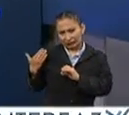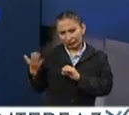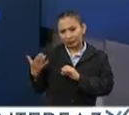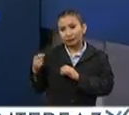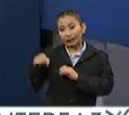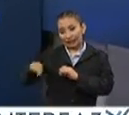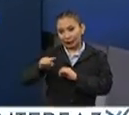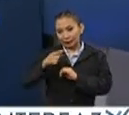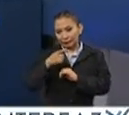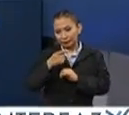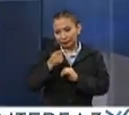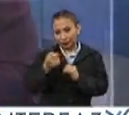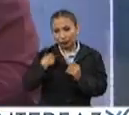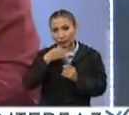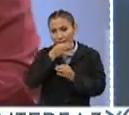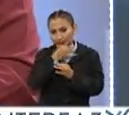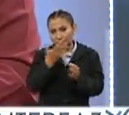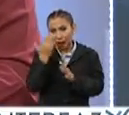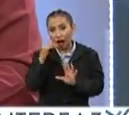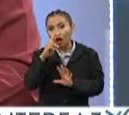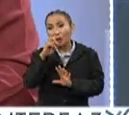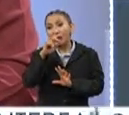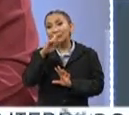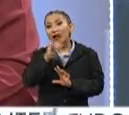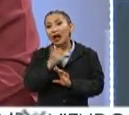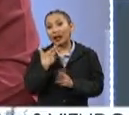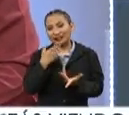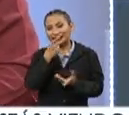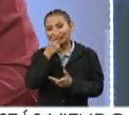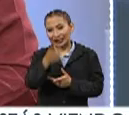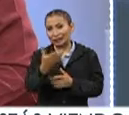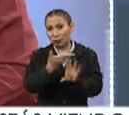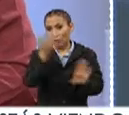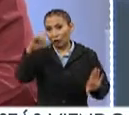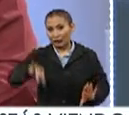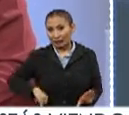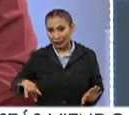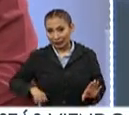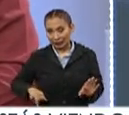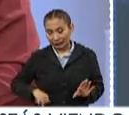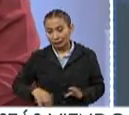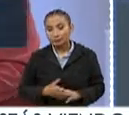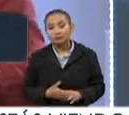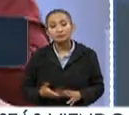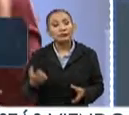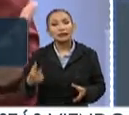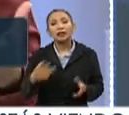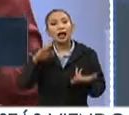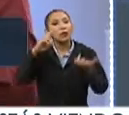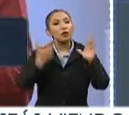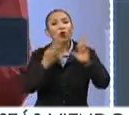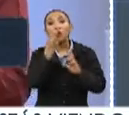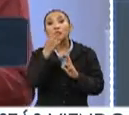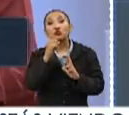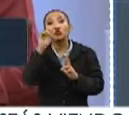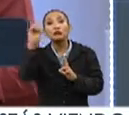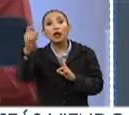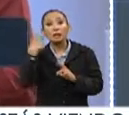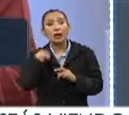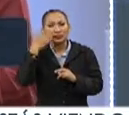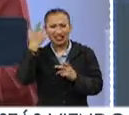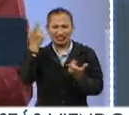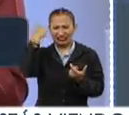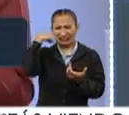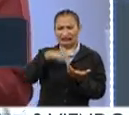por ejemplo, en este caso que estábamos mencionando de la robótica, ¿no? Lo que mencionas muy interesante al principio de esta revolución 4.0, que hay gente que